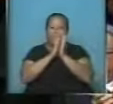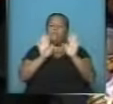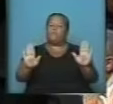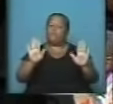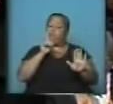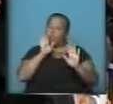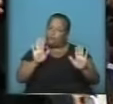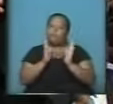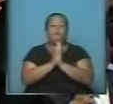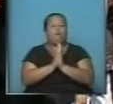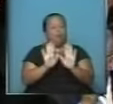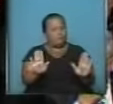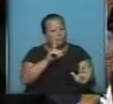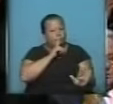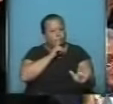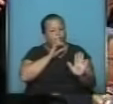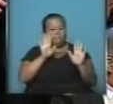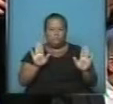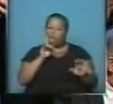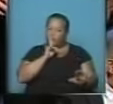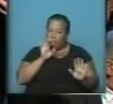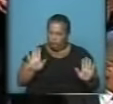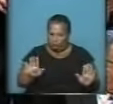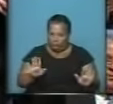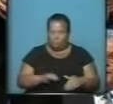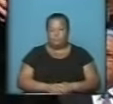por favor. Por favor, silencio. Por favor, silencio.